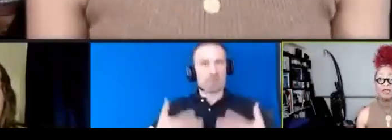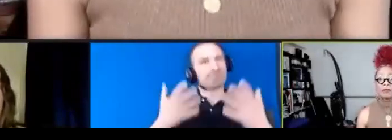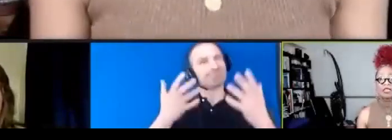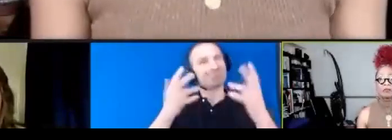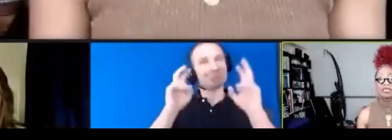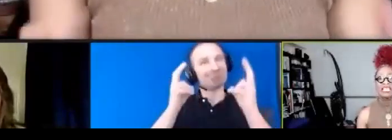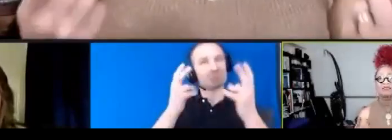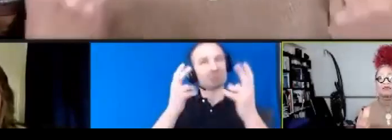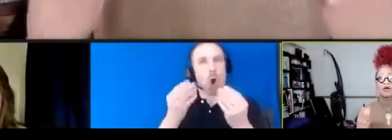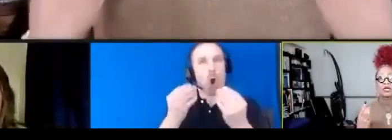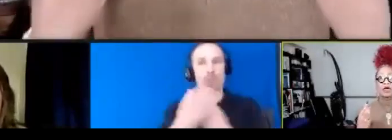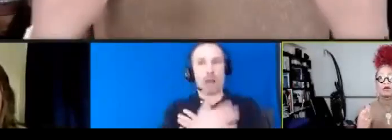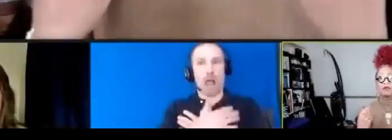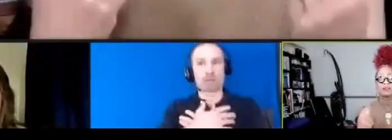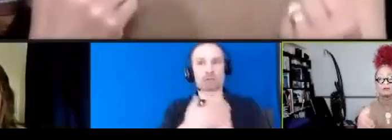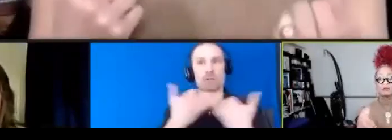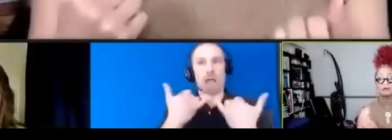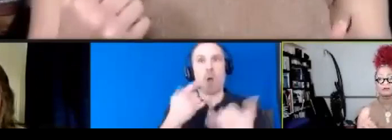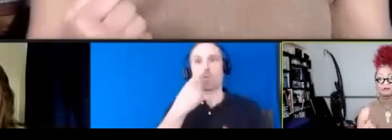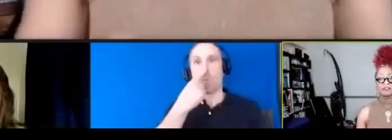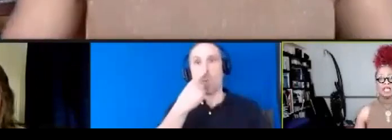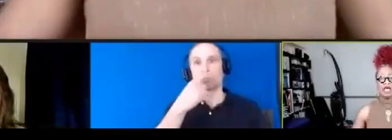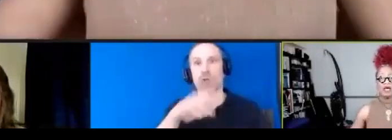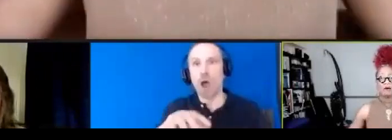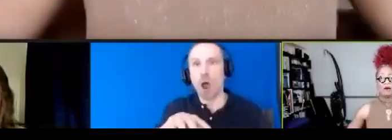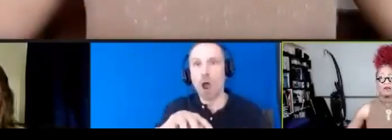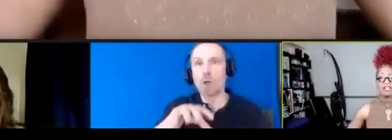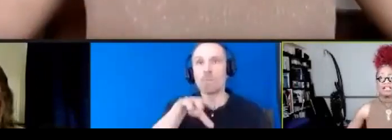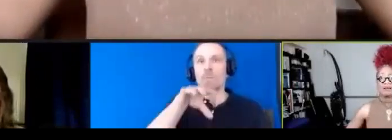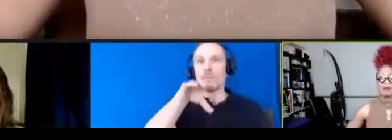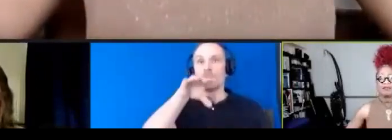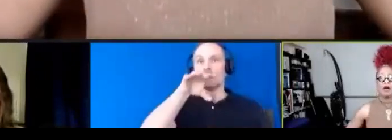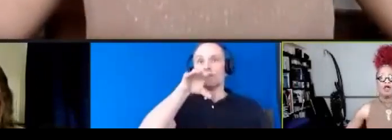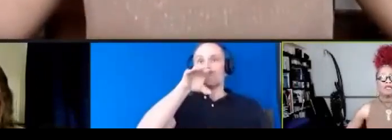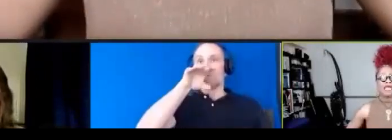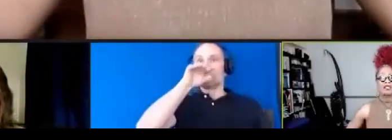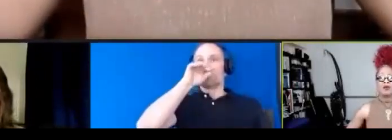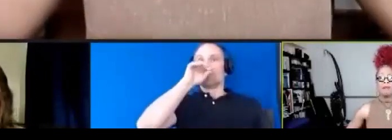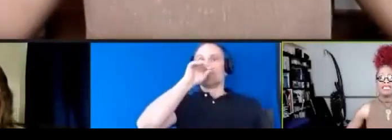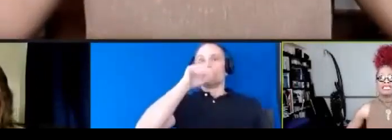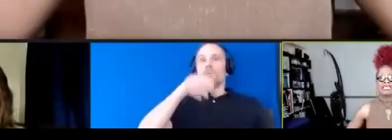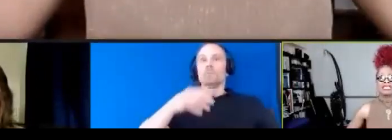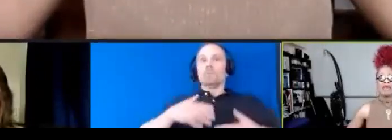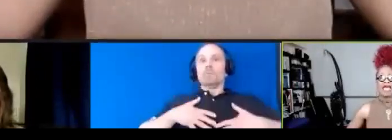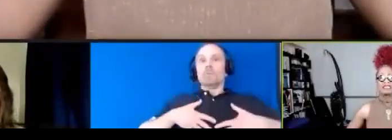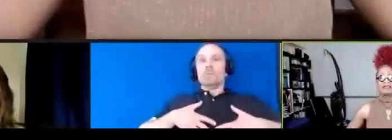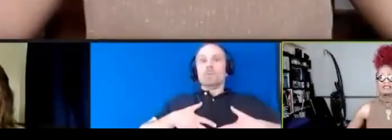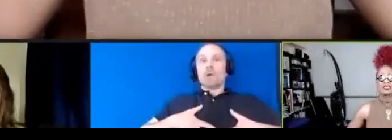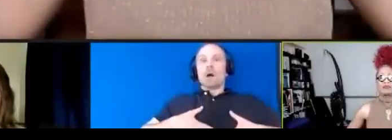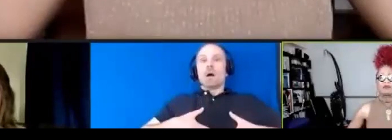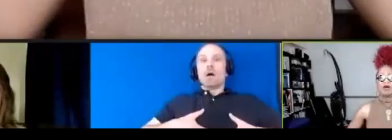y vamos a soltar este ese respiro hasta nuestros ombligos y vamos